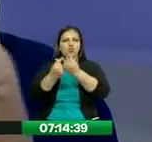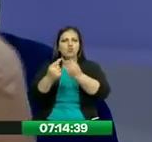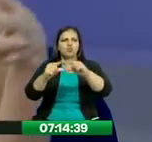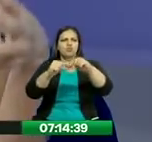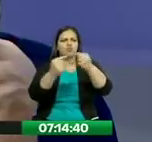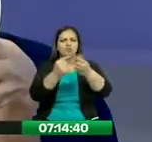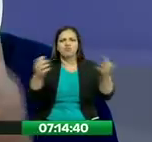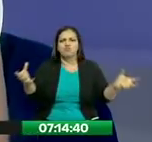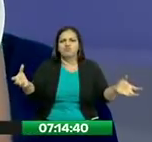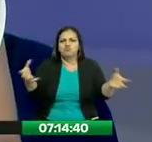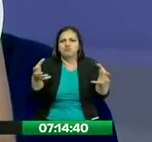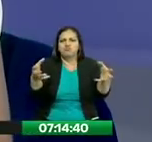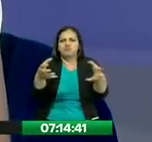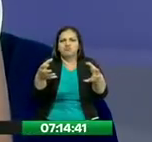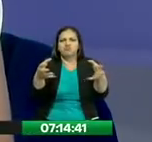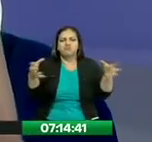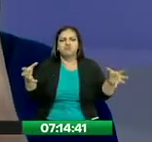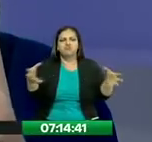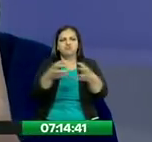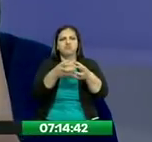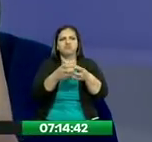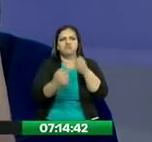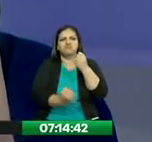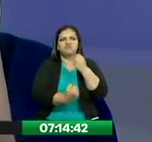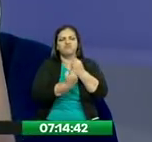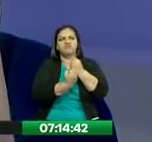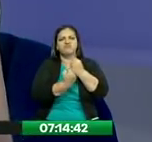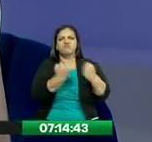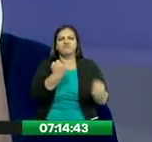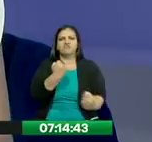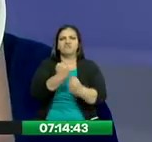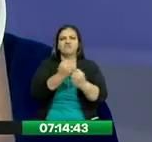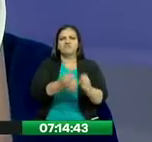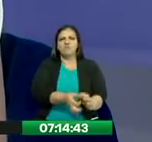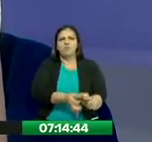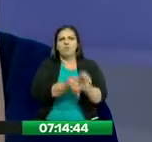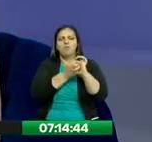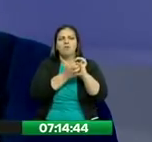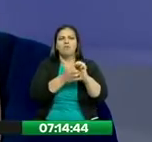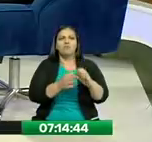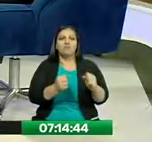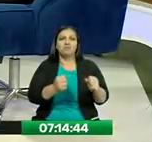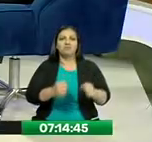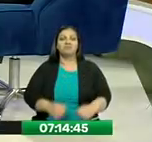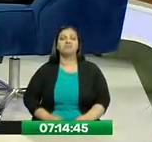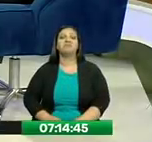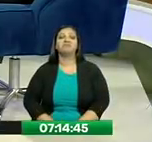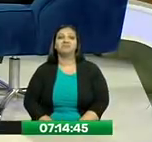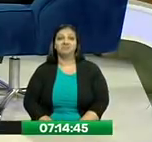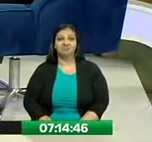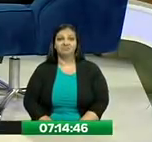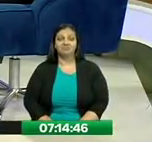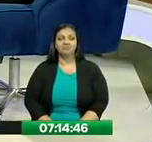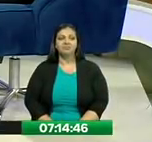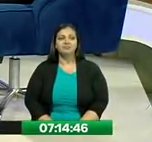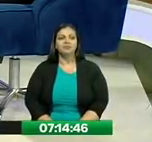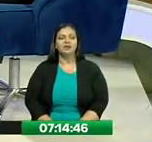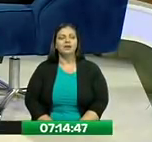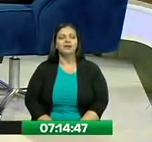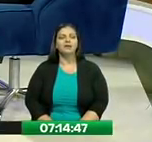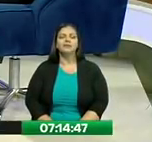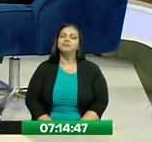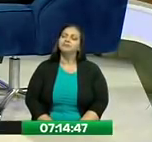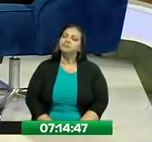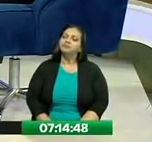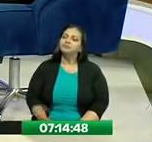un colectivo mucho más fuerte, y creo yo no solamente de derogarnos, sino ahora son una plataforma electoral. Ahora, en el caso específico de las